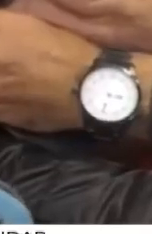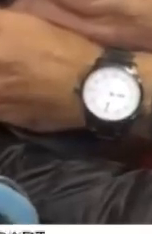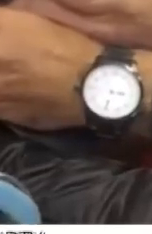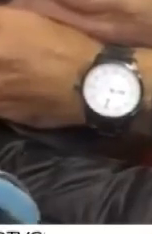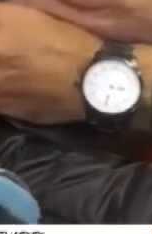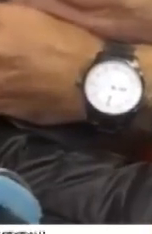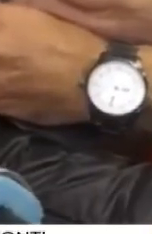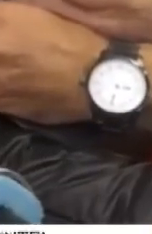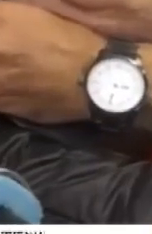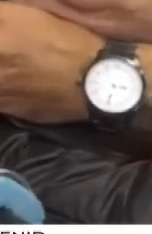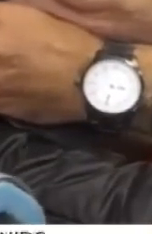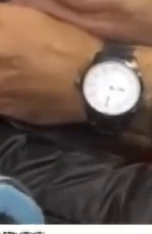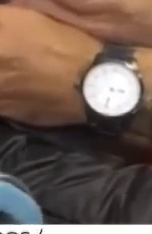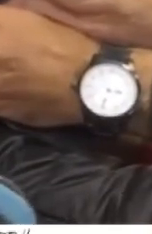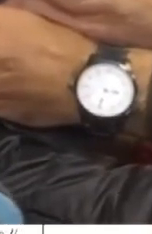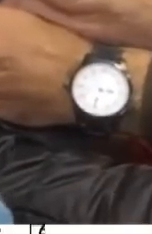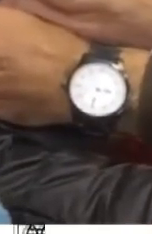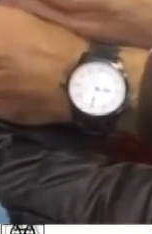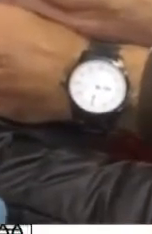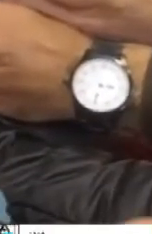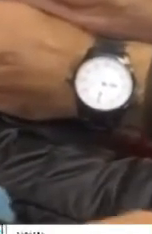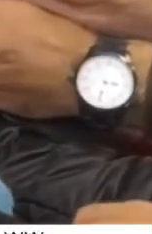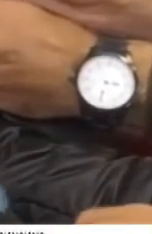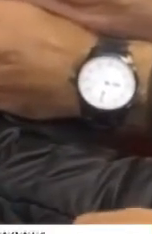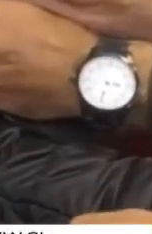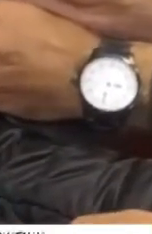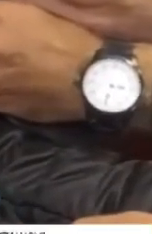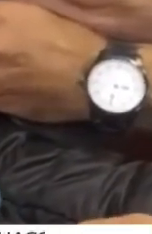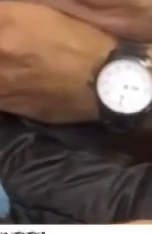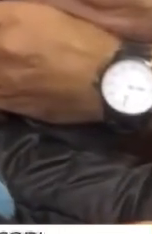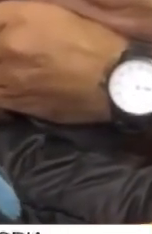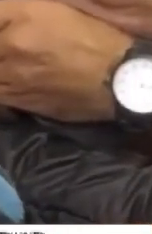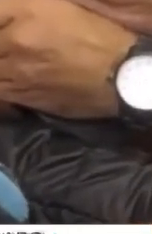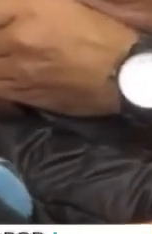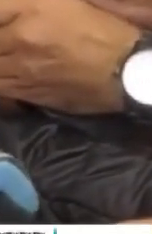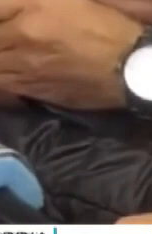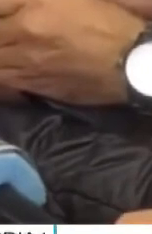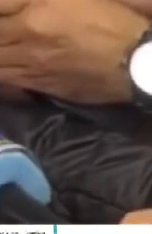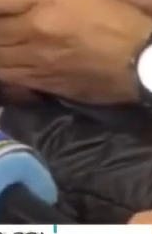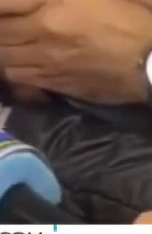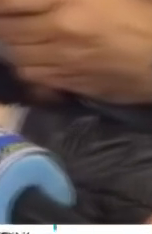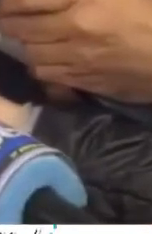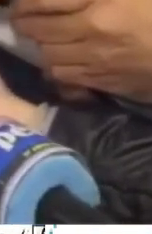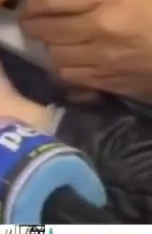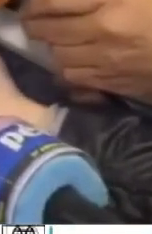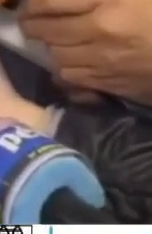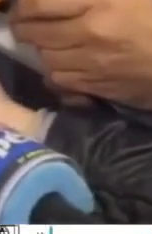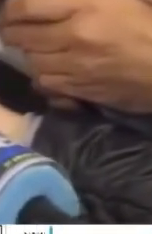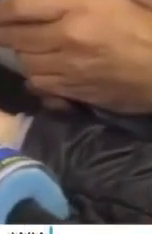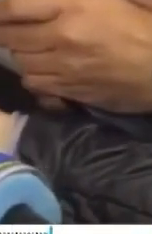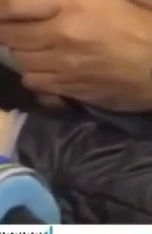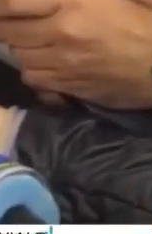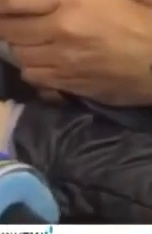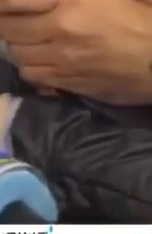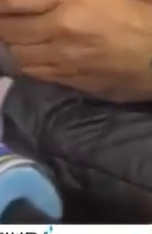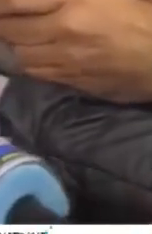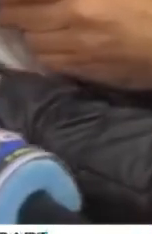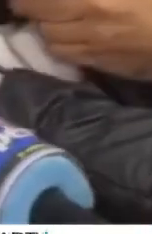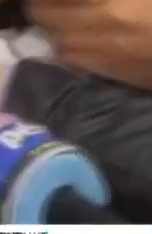500 nuevos empleos en Chaco. Así que yo agradezco mucho a Apex, agradezco mucho a la empresa y a ustedes, que si no, si querés decir algunas